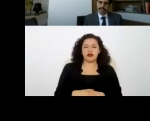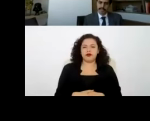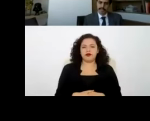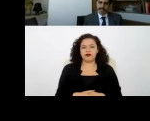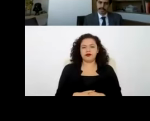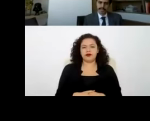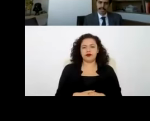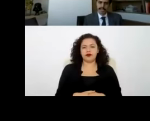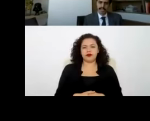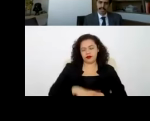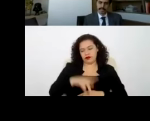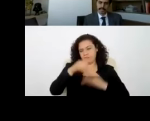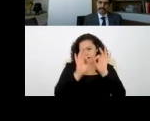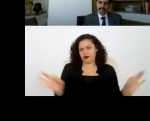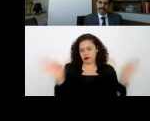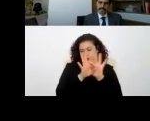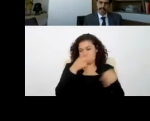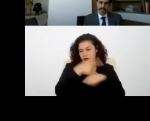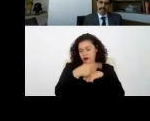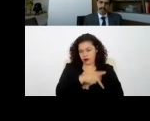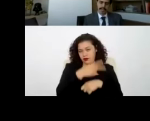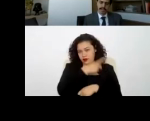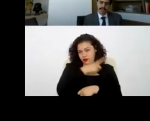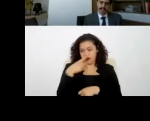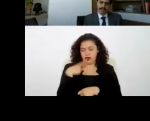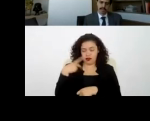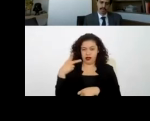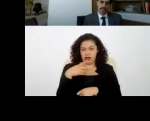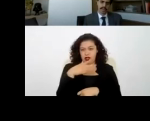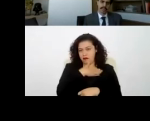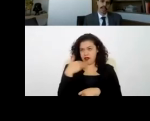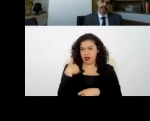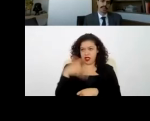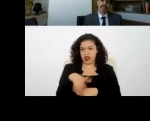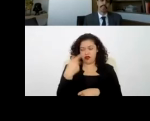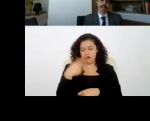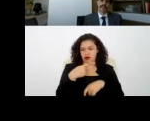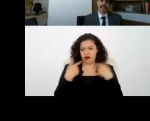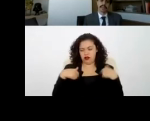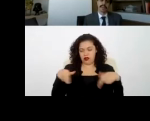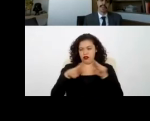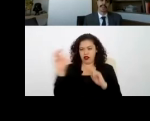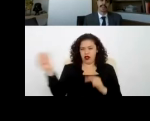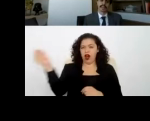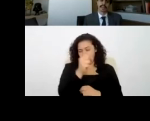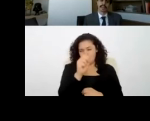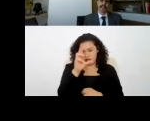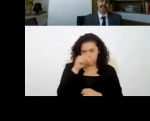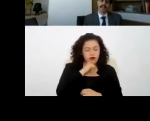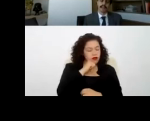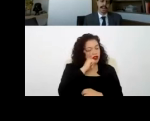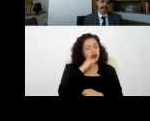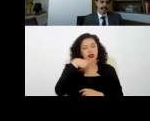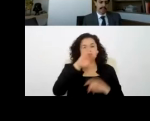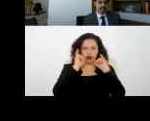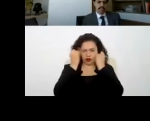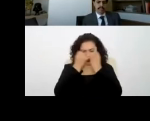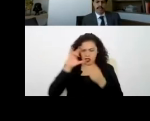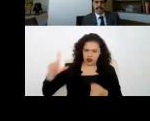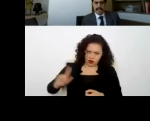porque mientras no se designe ese representante, sus juntas de gobierno van a ser quienes tienen